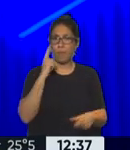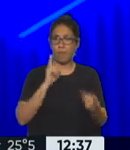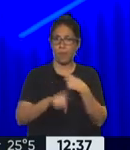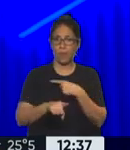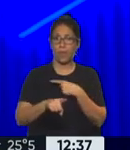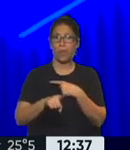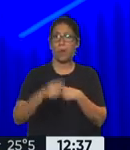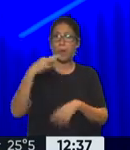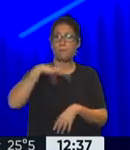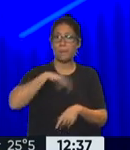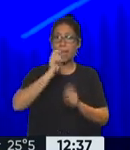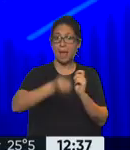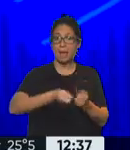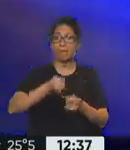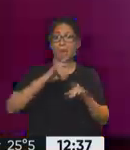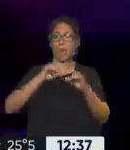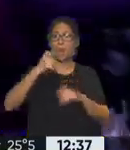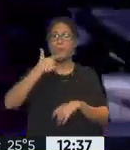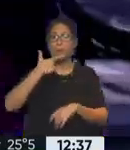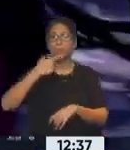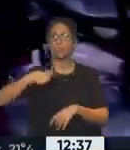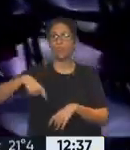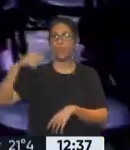y Wos con el oro. ¡Que se mejoren!